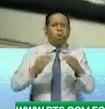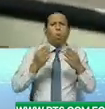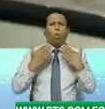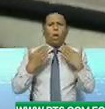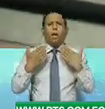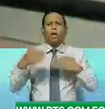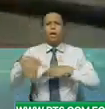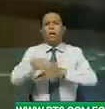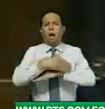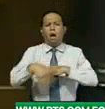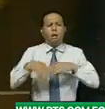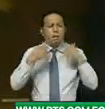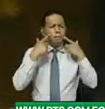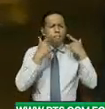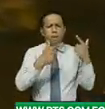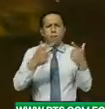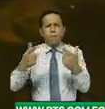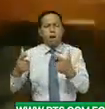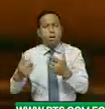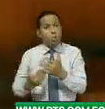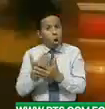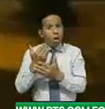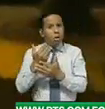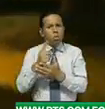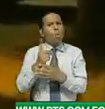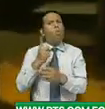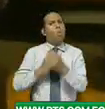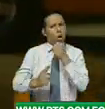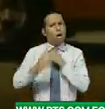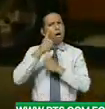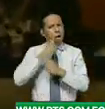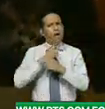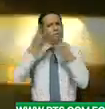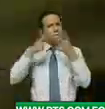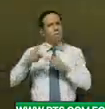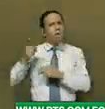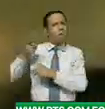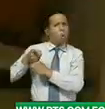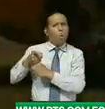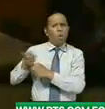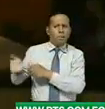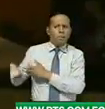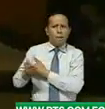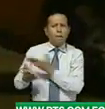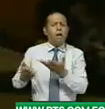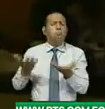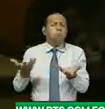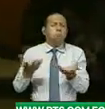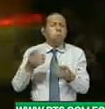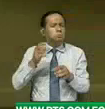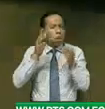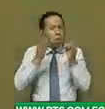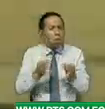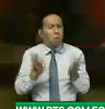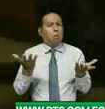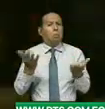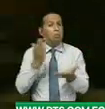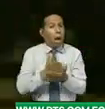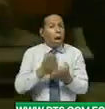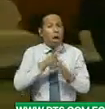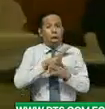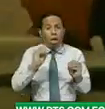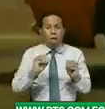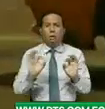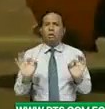esta medida no es nueva, ya estuvo vigente el año pasado, sin muchos resultados. Lamentablemente, pues no paró la ola